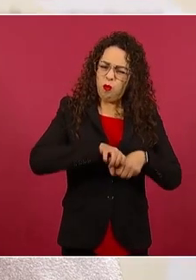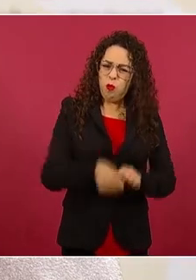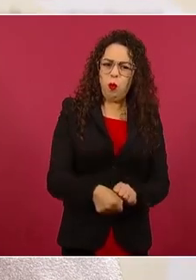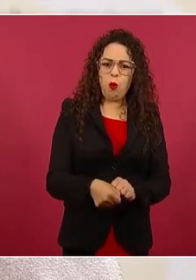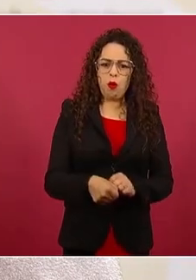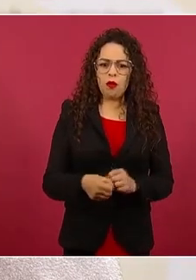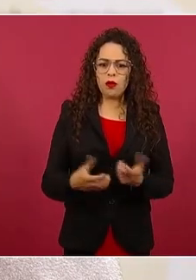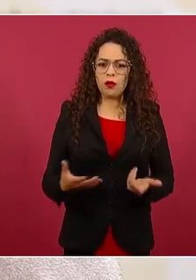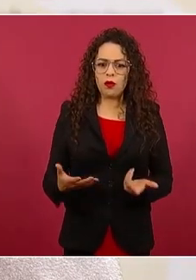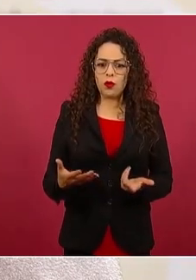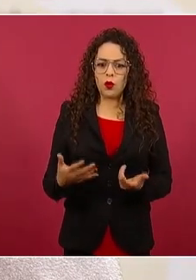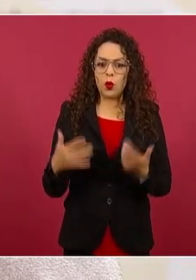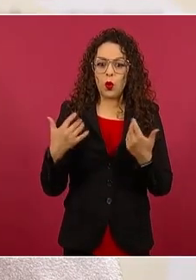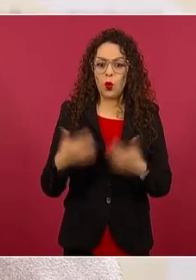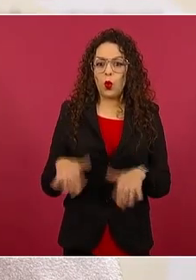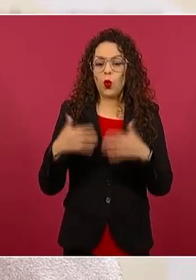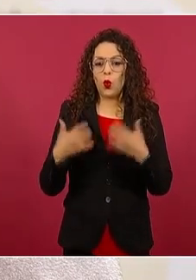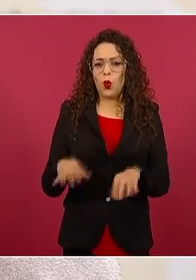por más de 3 décadas.